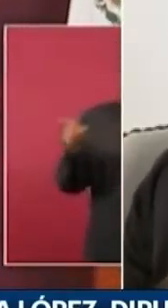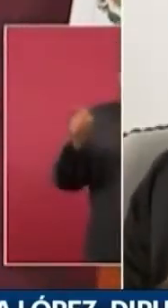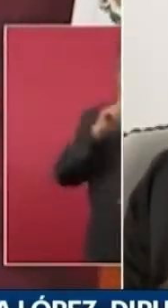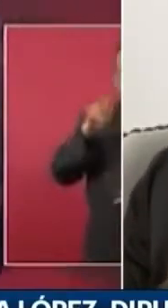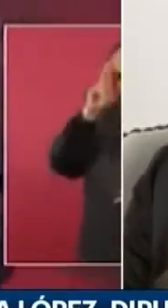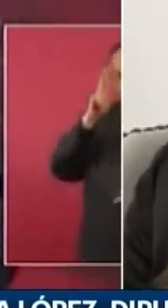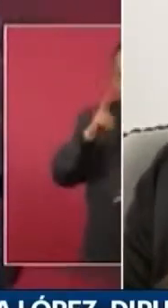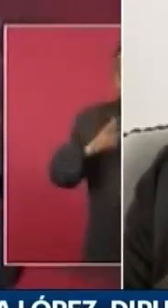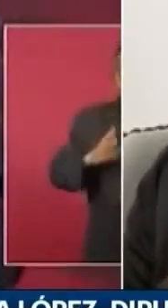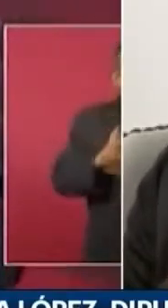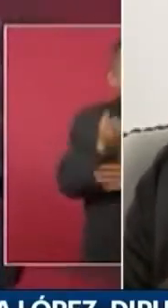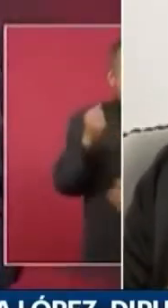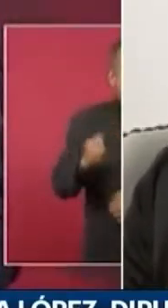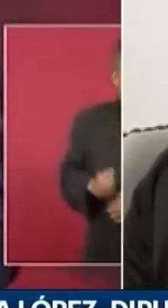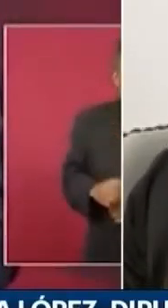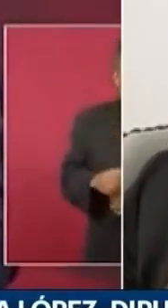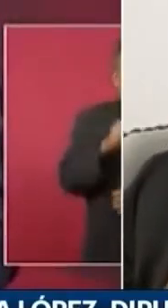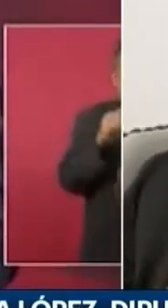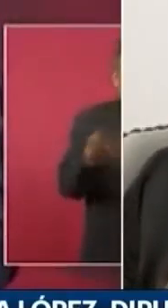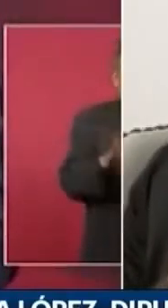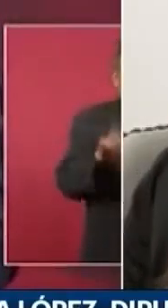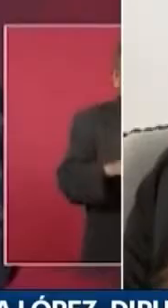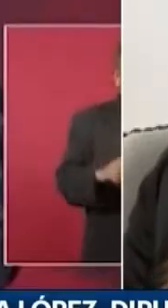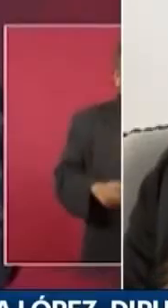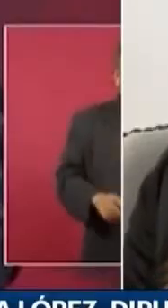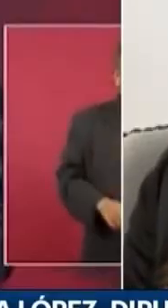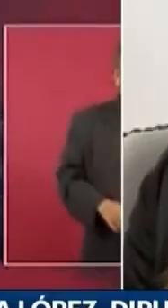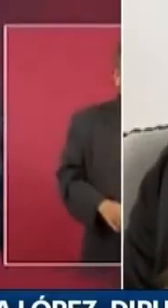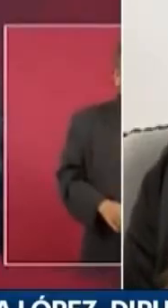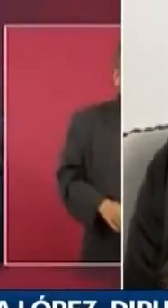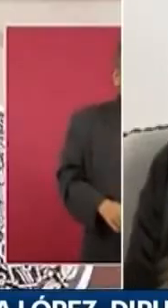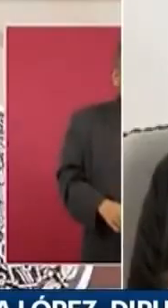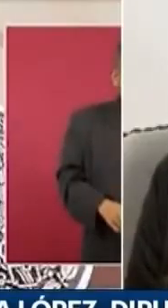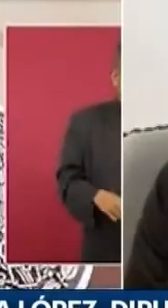del bloque, de un bloque sobre todo pues comercial.